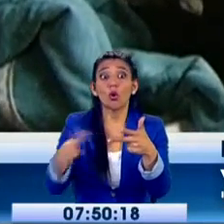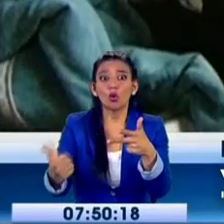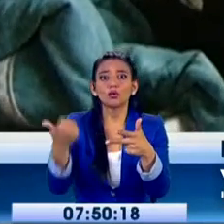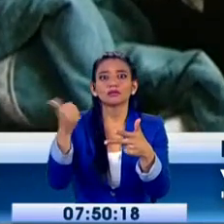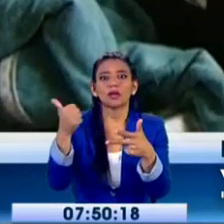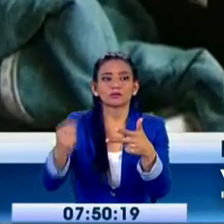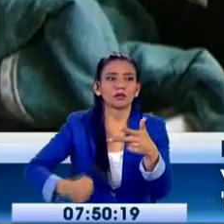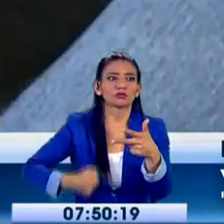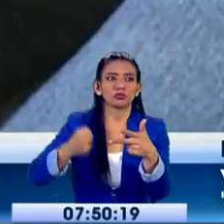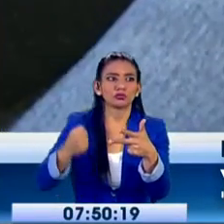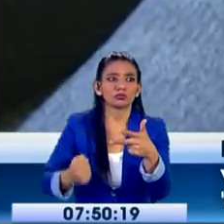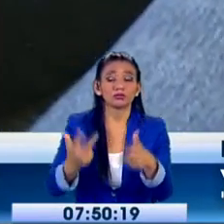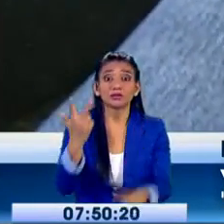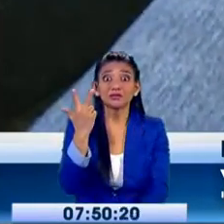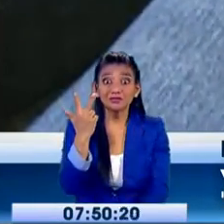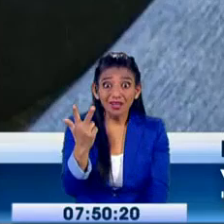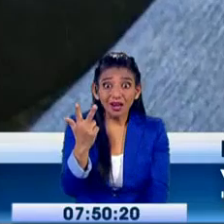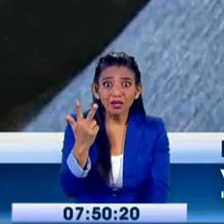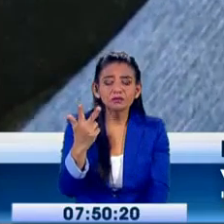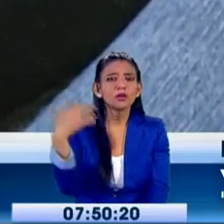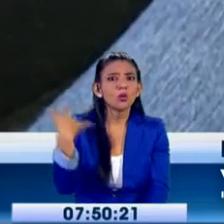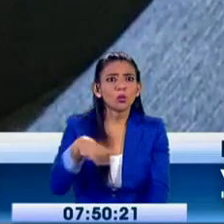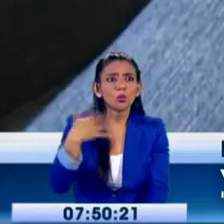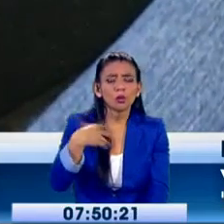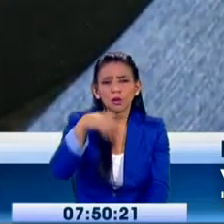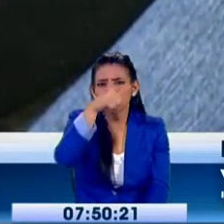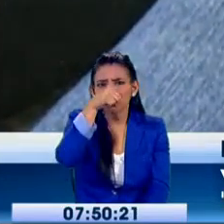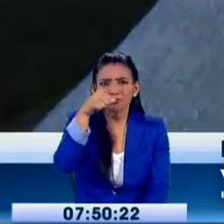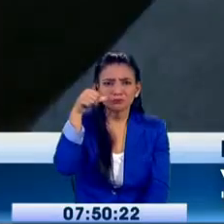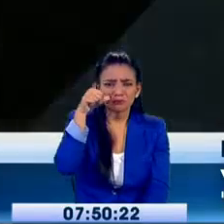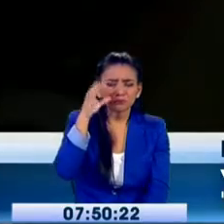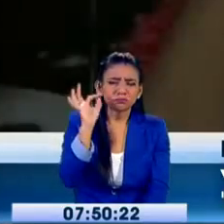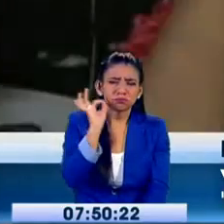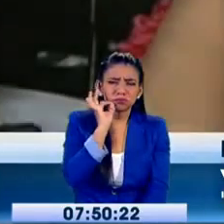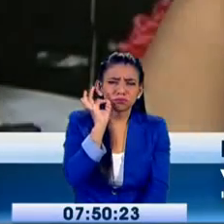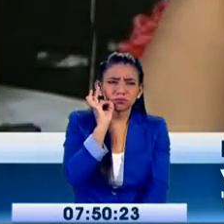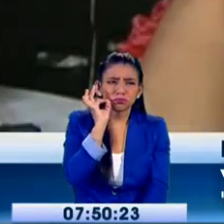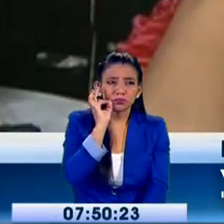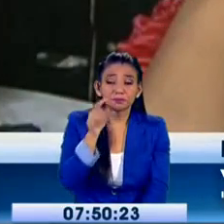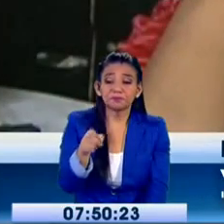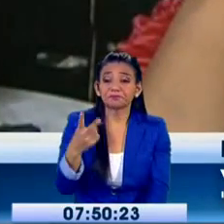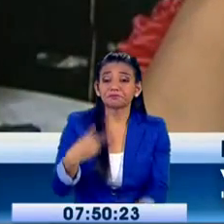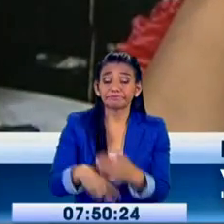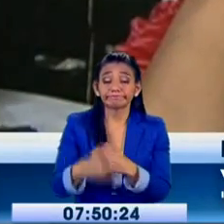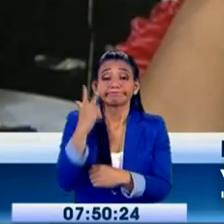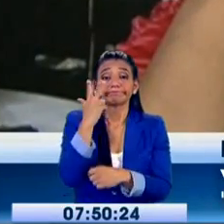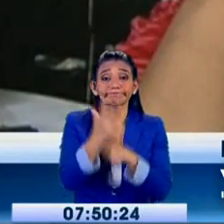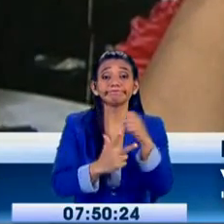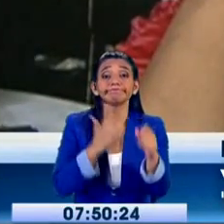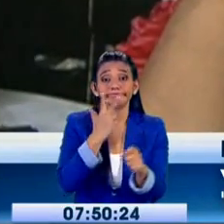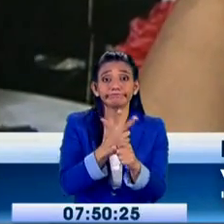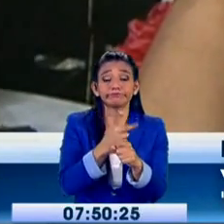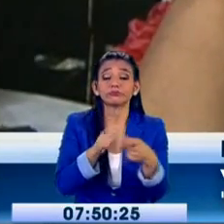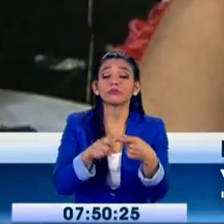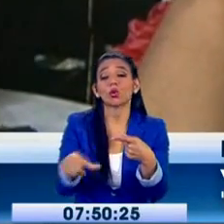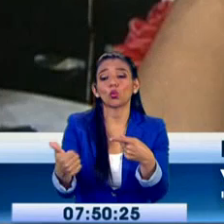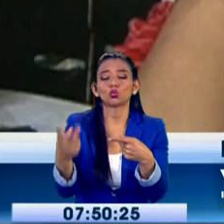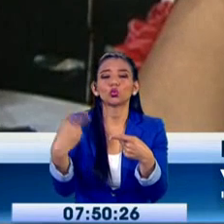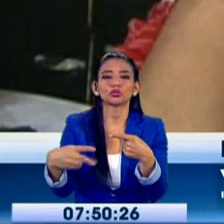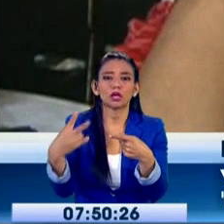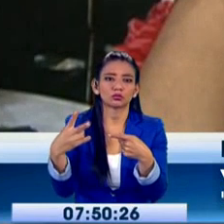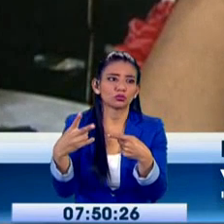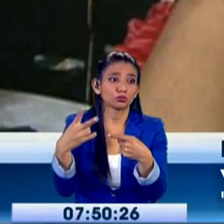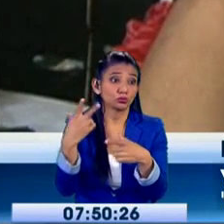años. Los 3 han caído en las garras de una adicción letal. Ella tiene 3 años, va a tener 3 años ya. Y él 2.